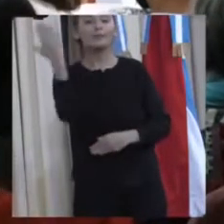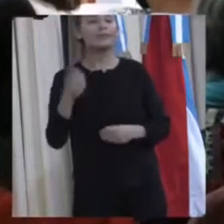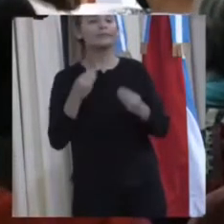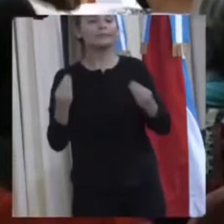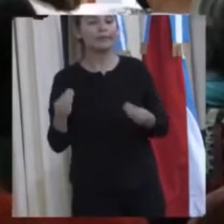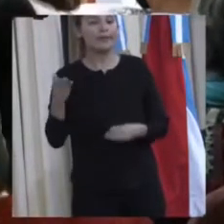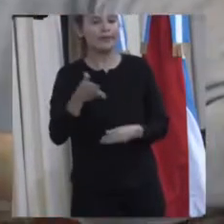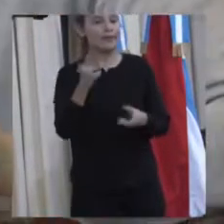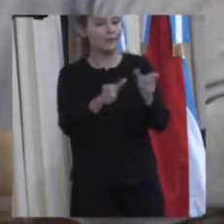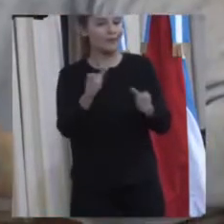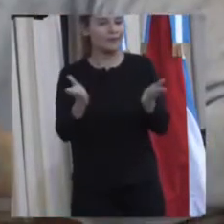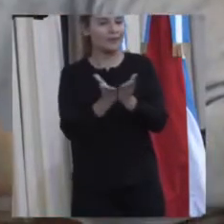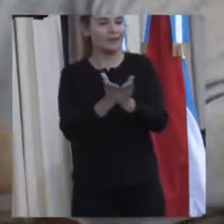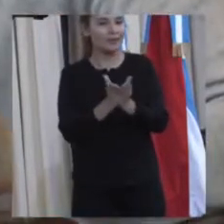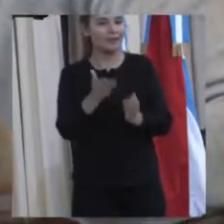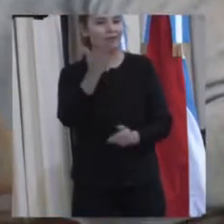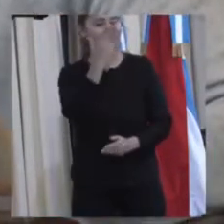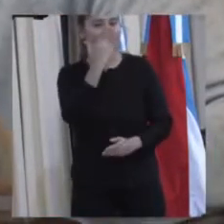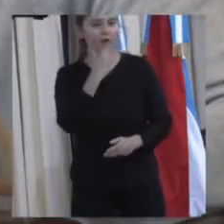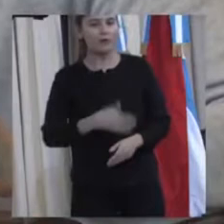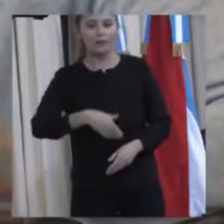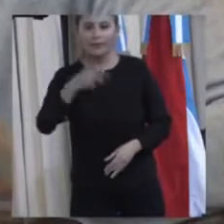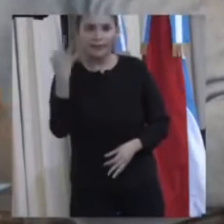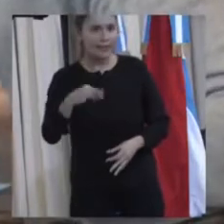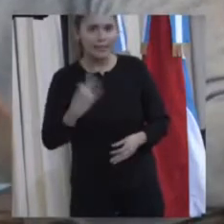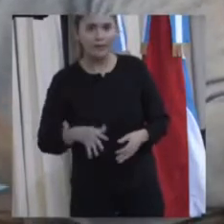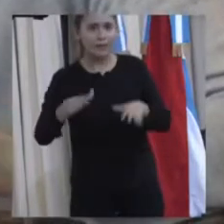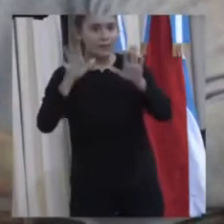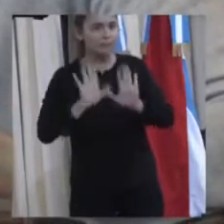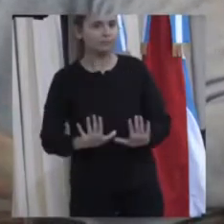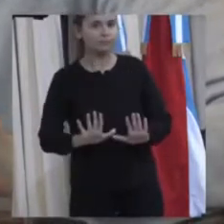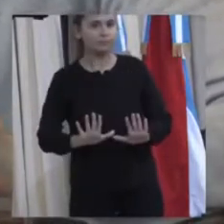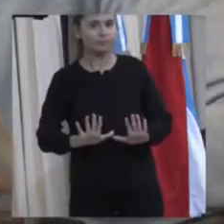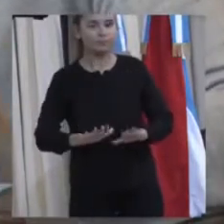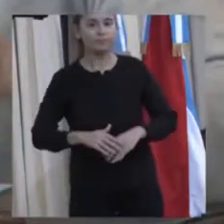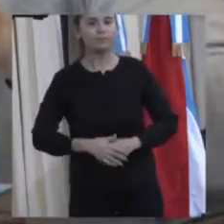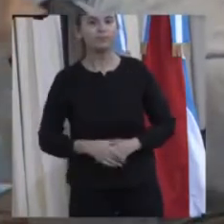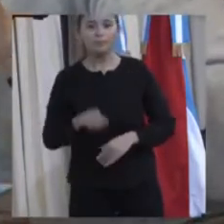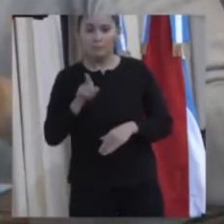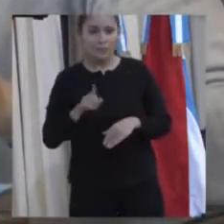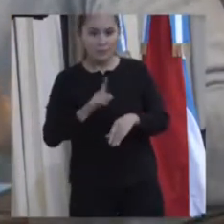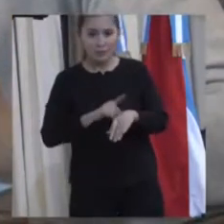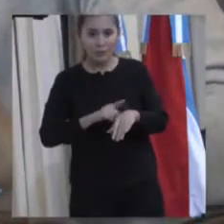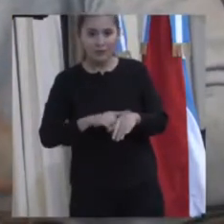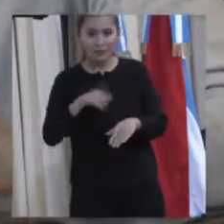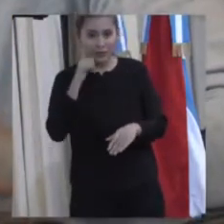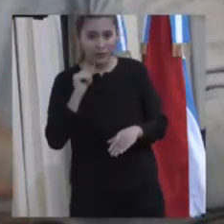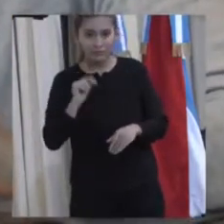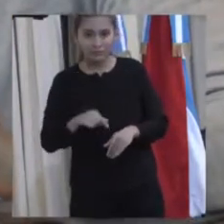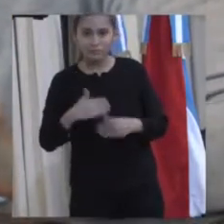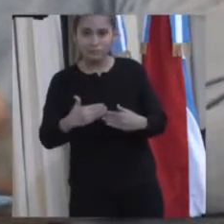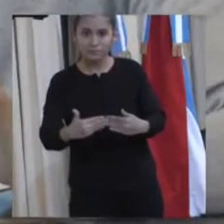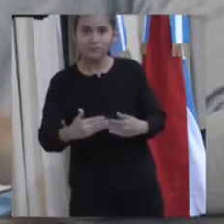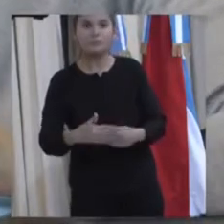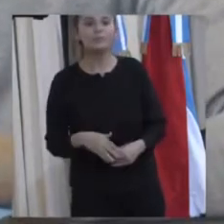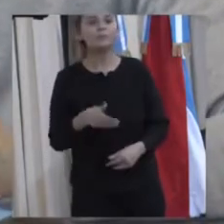la Universidad de Córdoba decreta la huelga general. Ese mismo día, desde esa locación, se